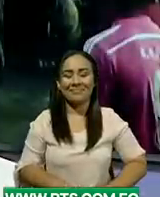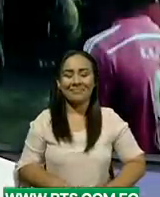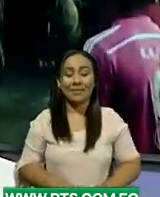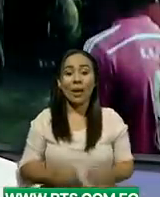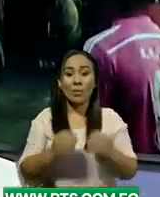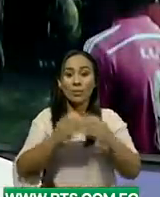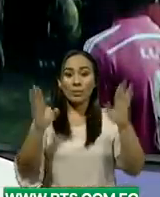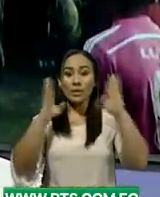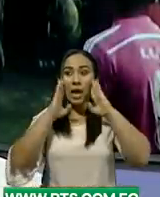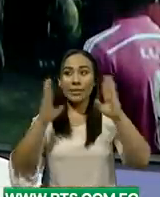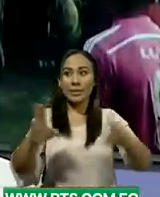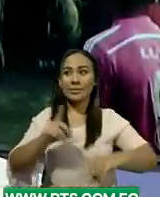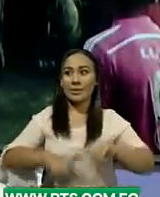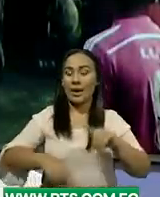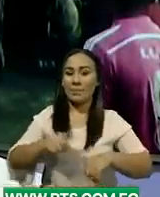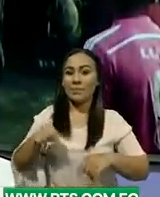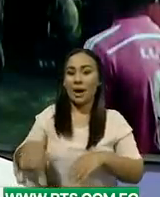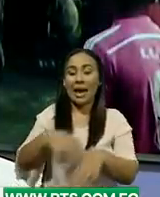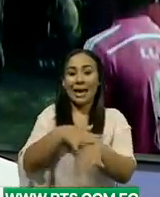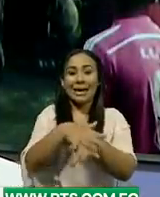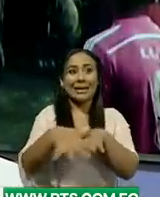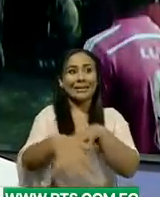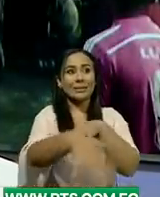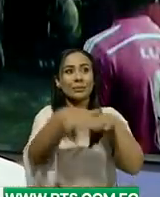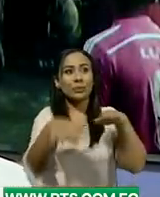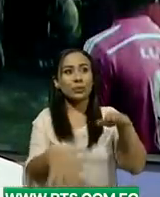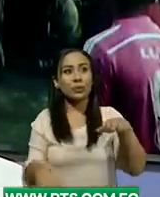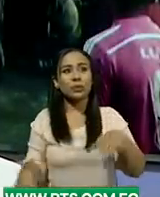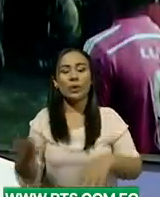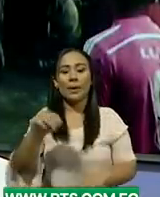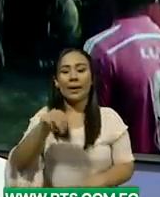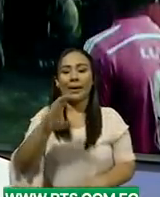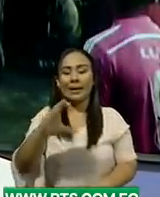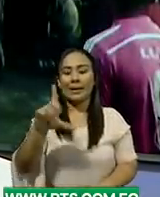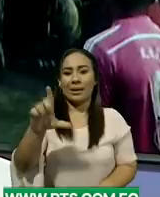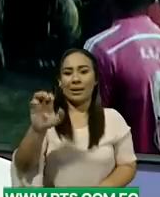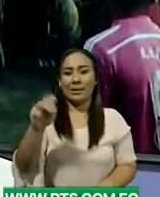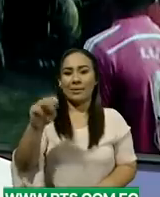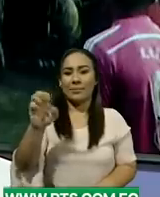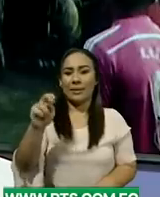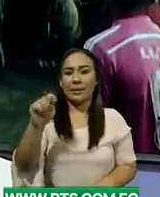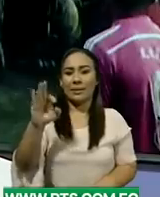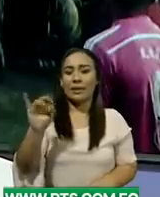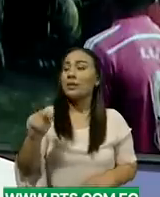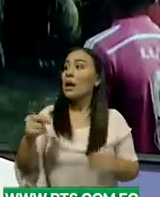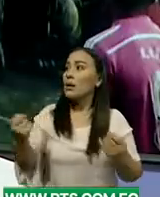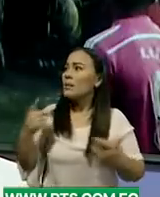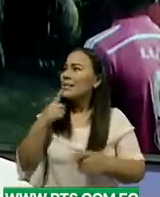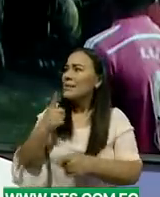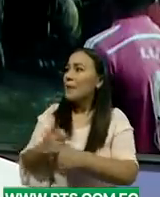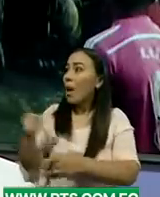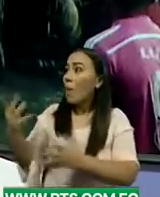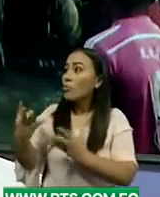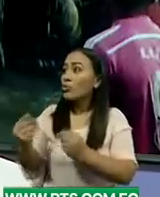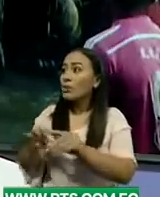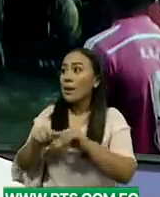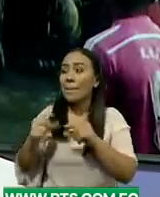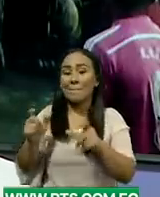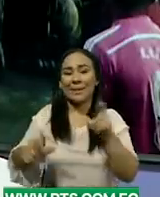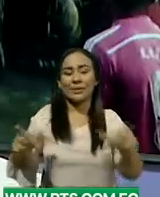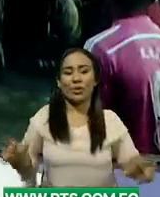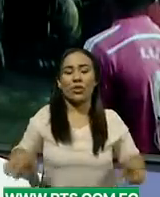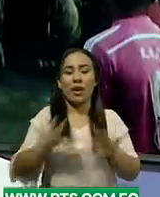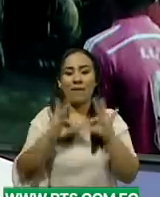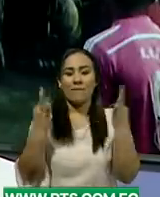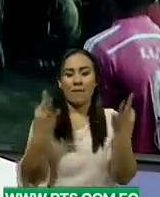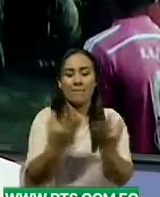Mucha atención, amigos, el desbordamiento del río Clementina afecta a cientos de familias en la parroquia La Unión, en Babahoyo, provincia de Los